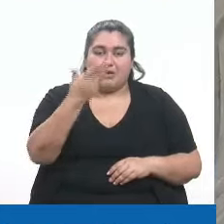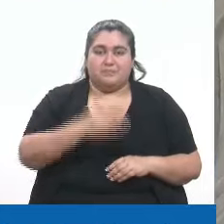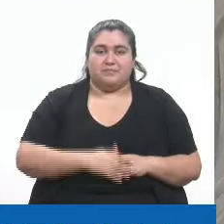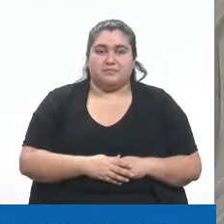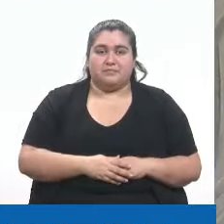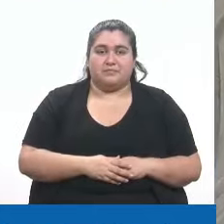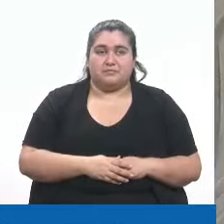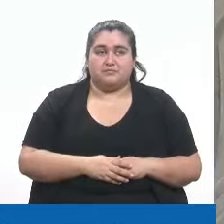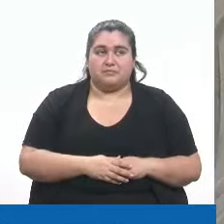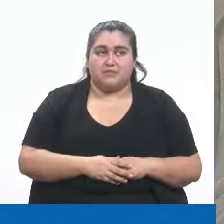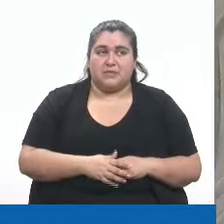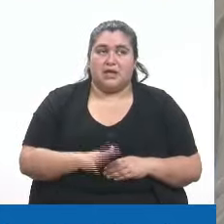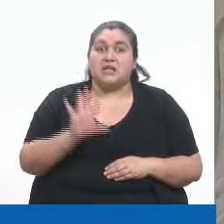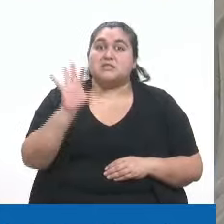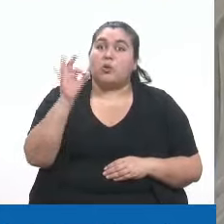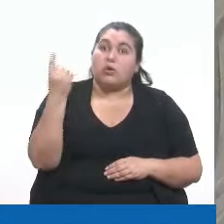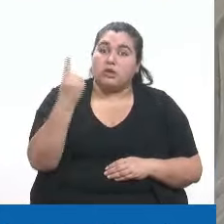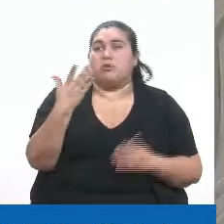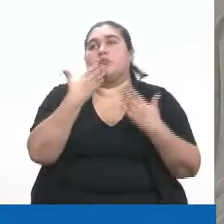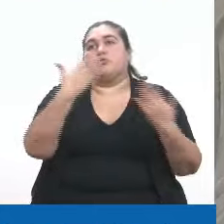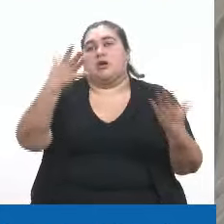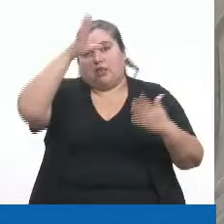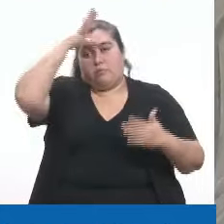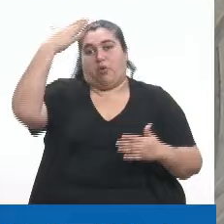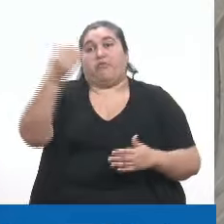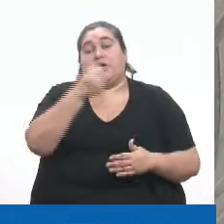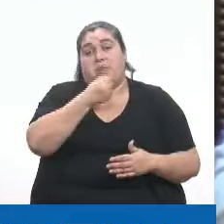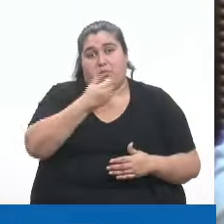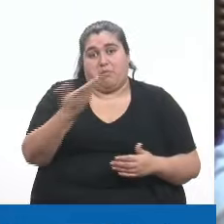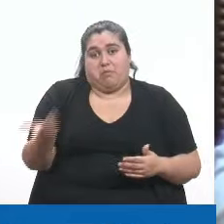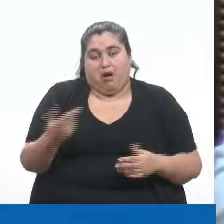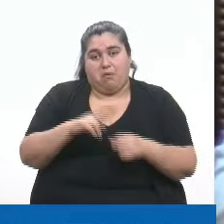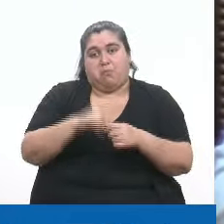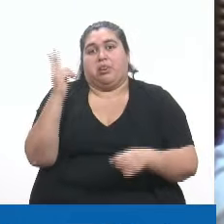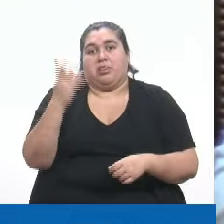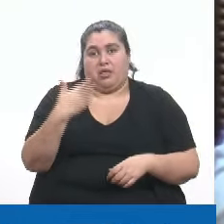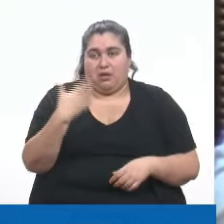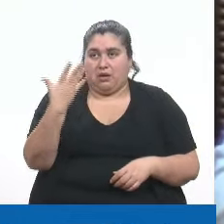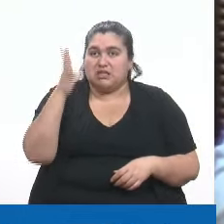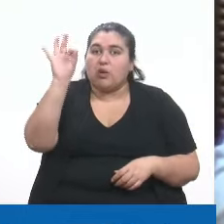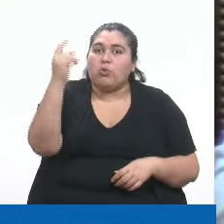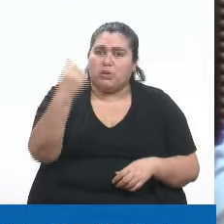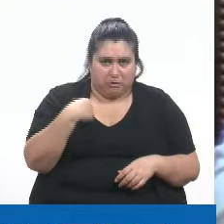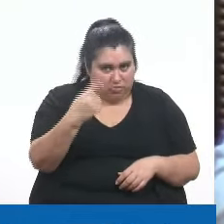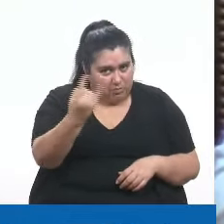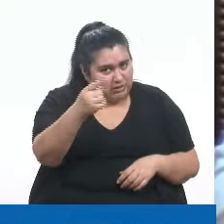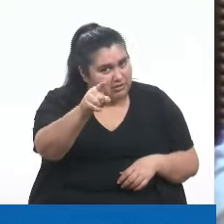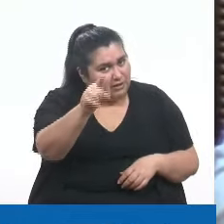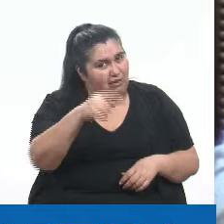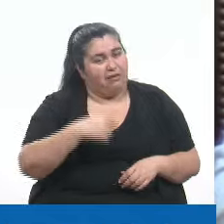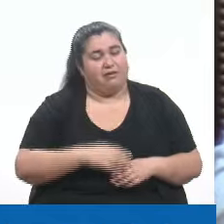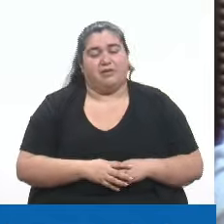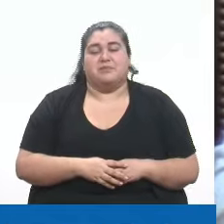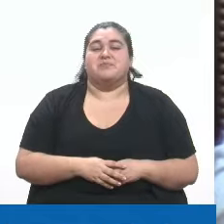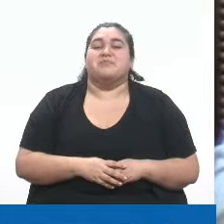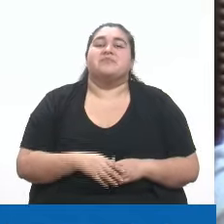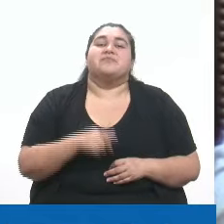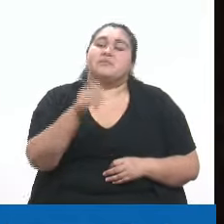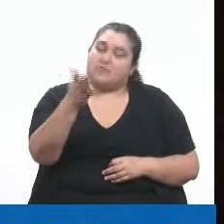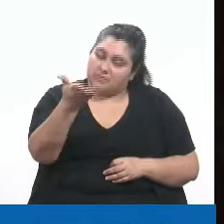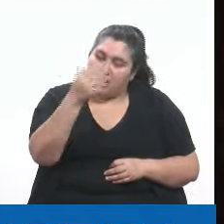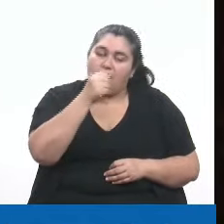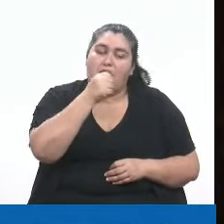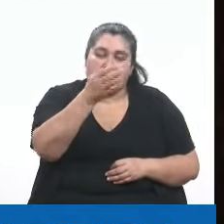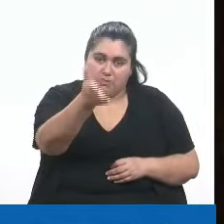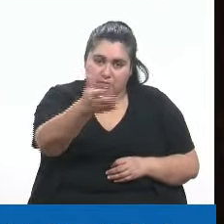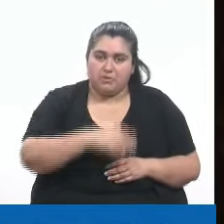después de 50 minutos Muchas gracias muchas gracias hace 50 minutos no estaba senadora puede usar haga uso de la palabra por favor haga